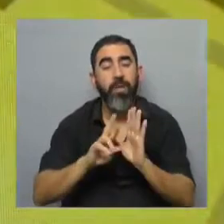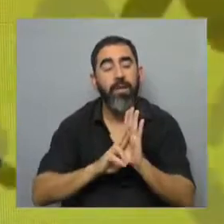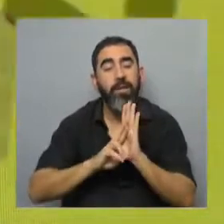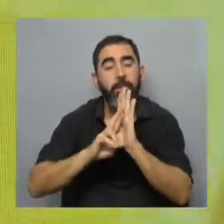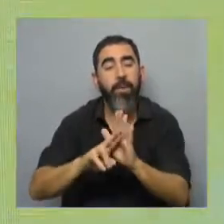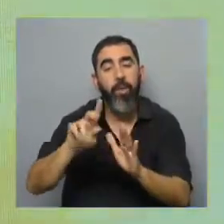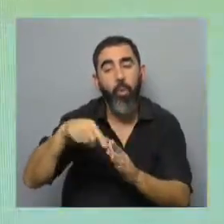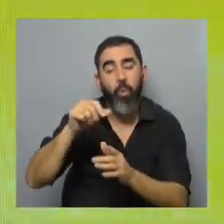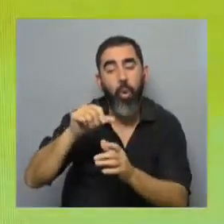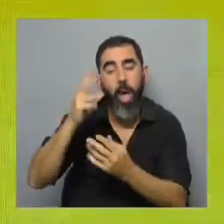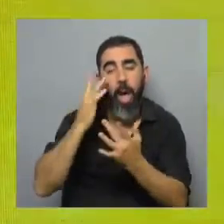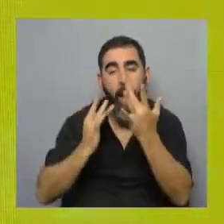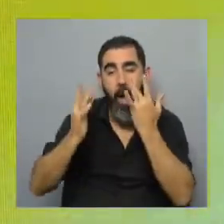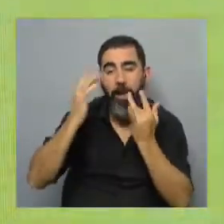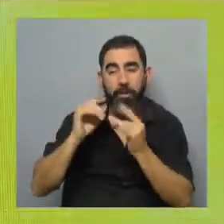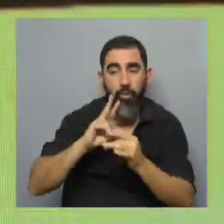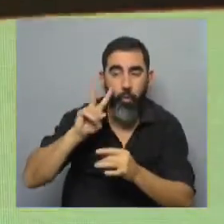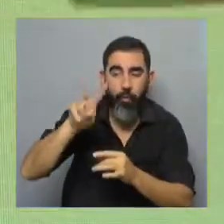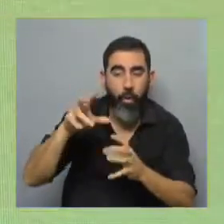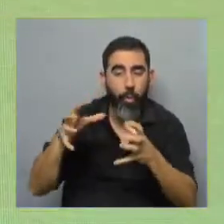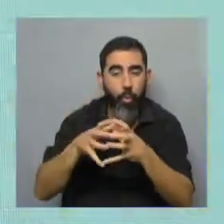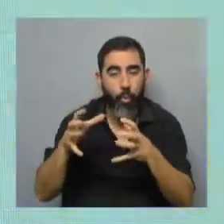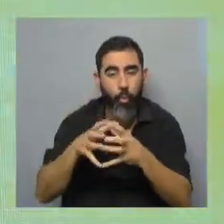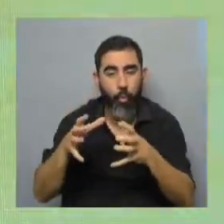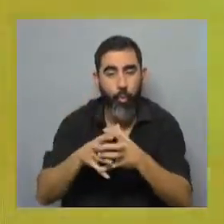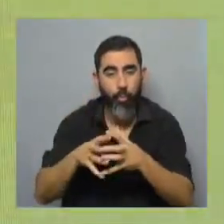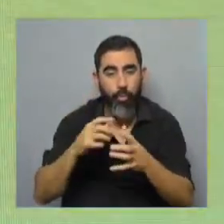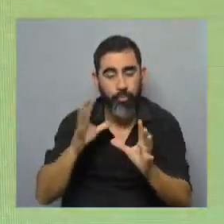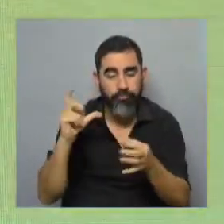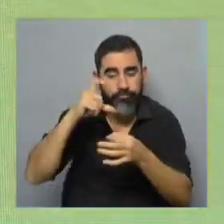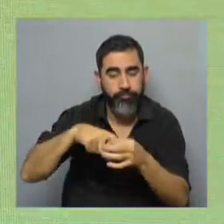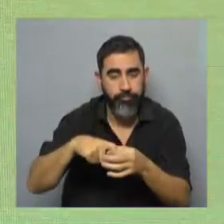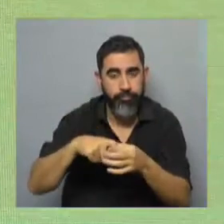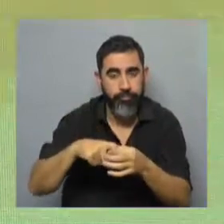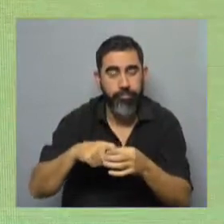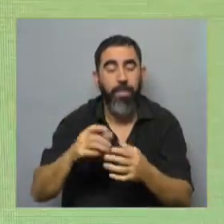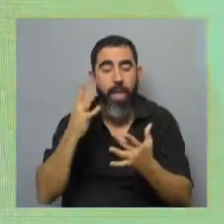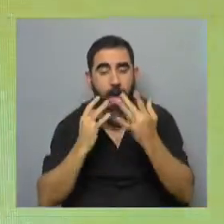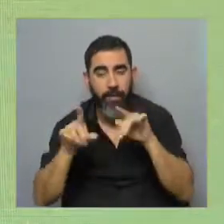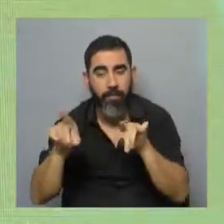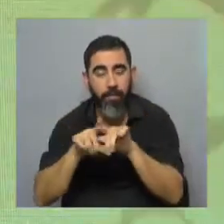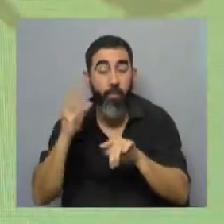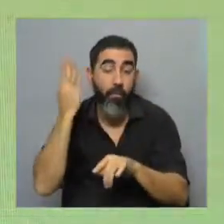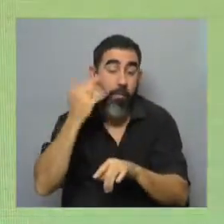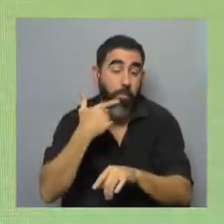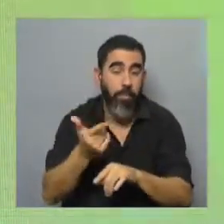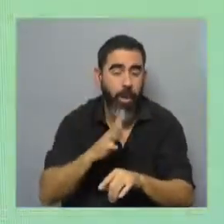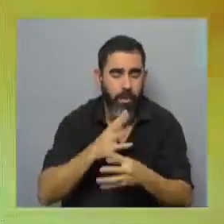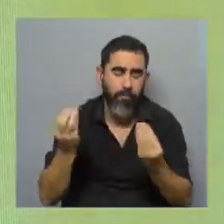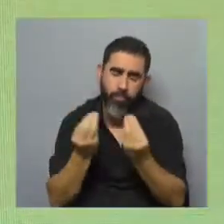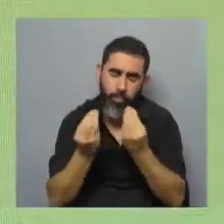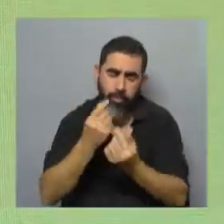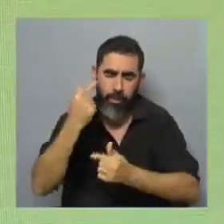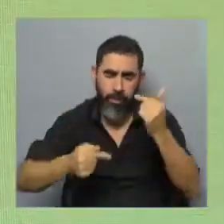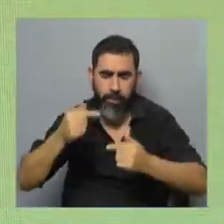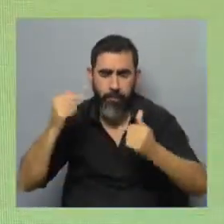representaciones de otros paleoartistas que yo veo en otros grupos en los que estoy unido de paleoarte. En Facebook, por ejemplo, hay